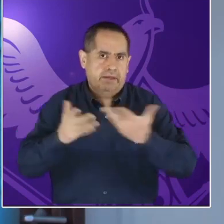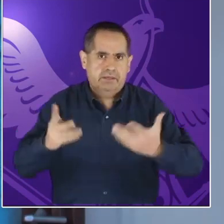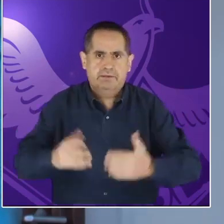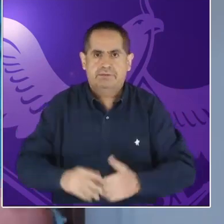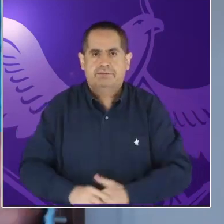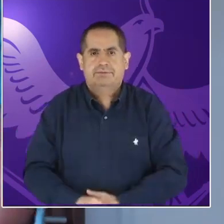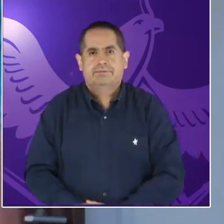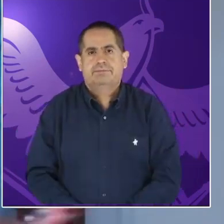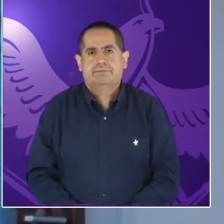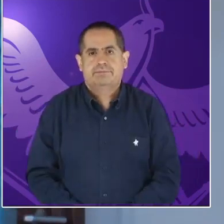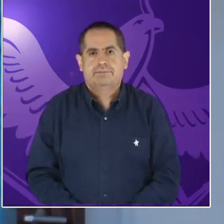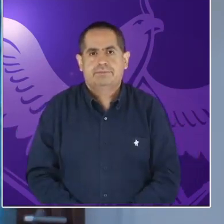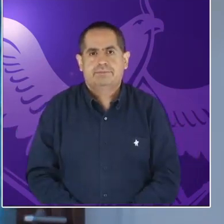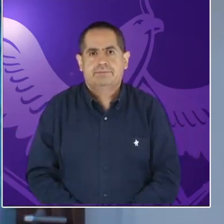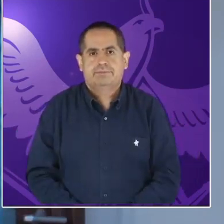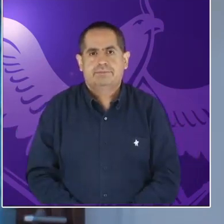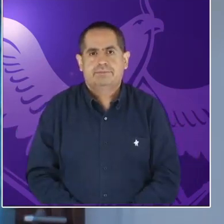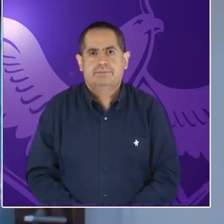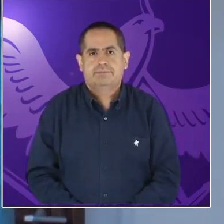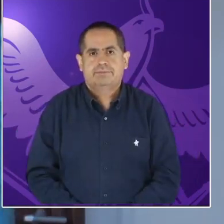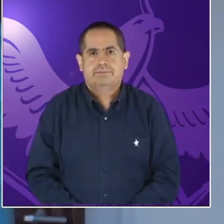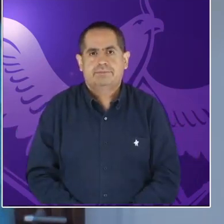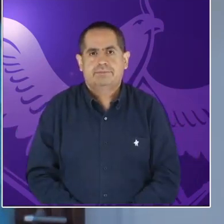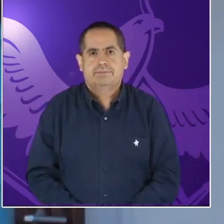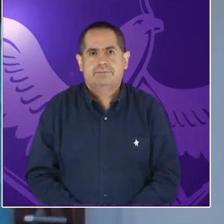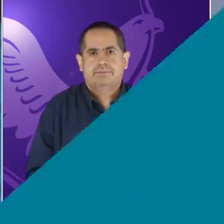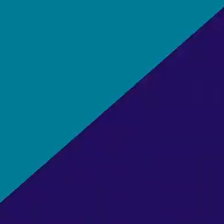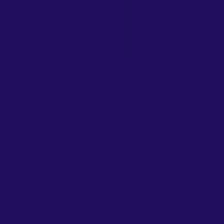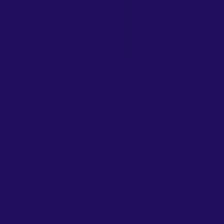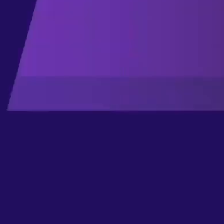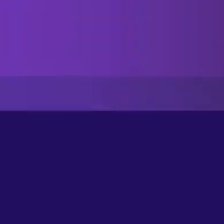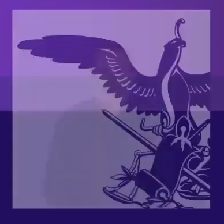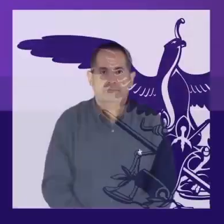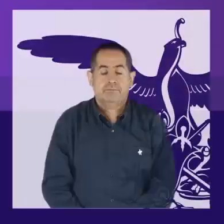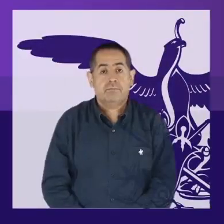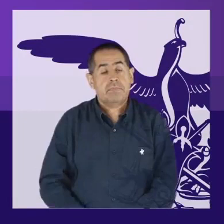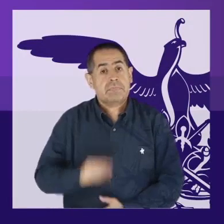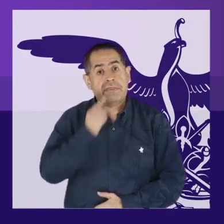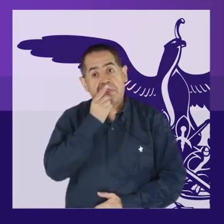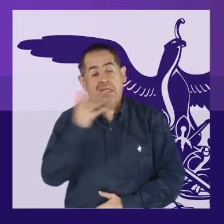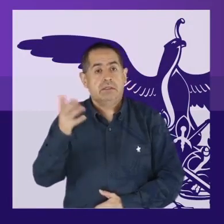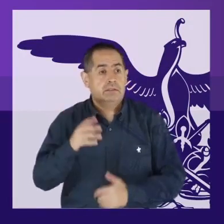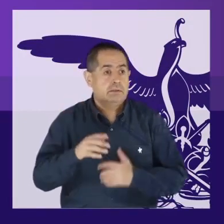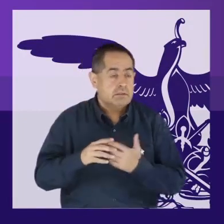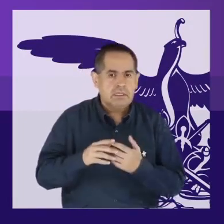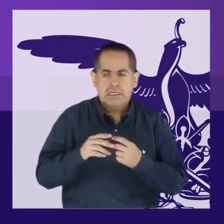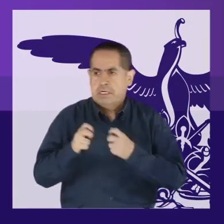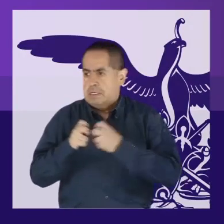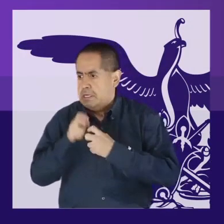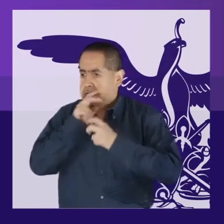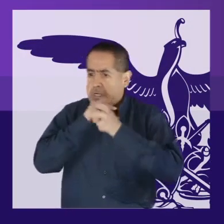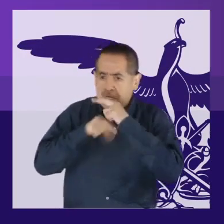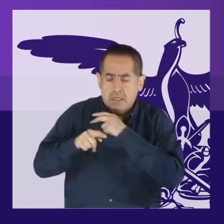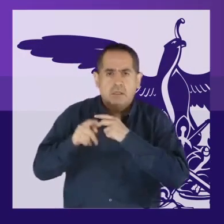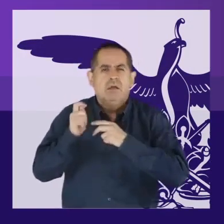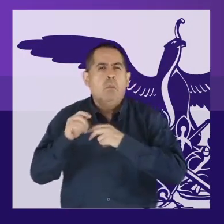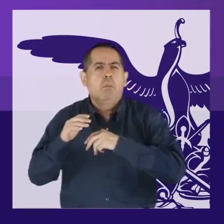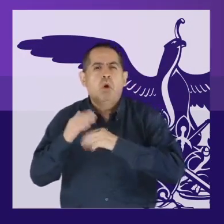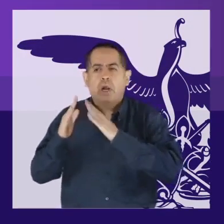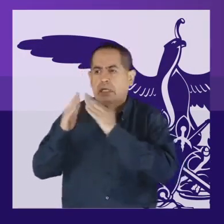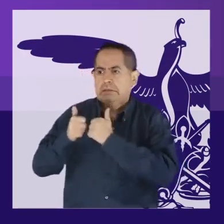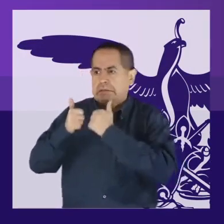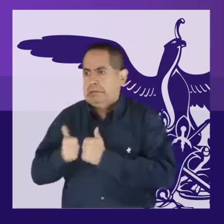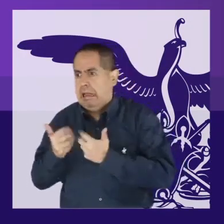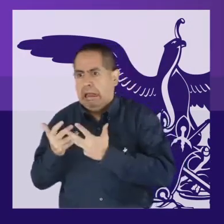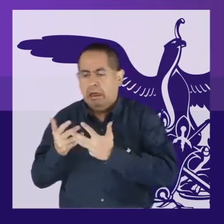derechos del niño y de la diversidad familiar en cada estado. Se dice que derivado del estrés y la angustia que genera el